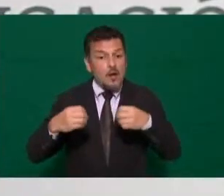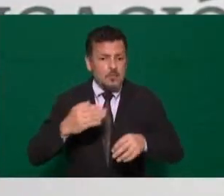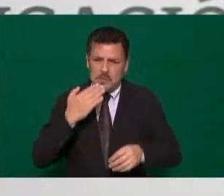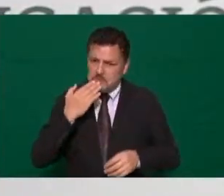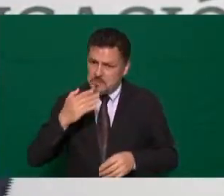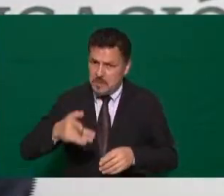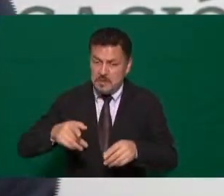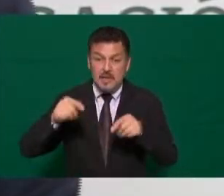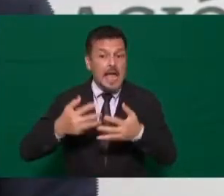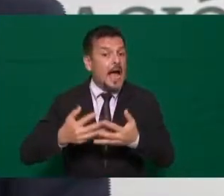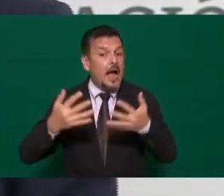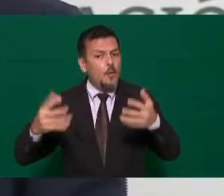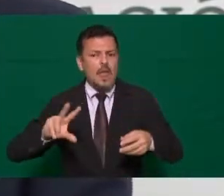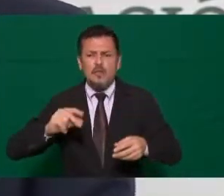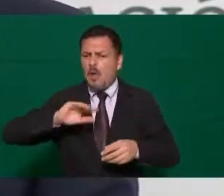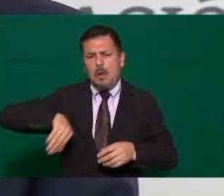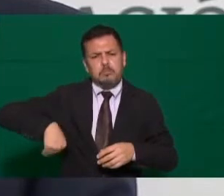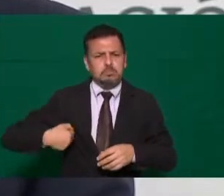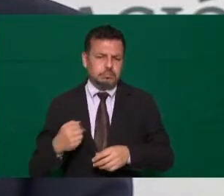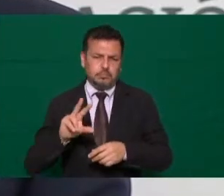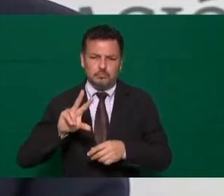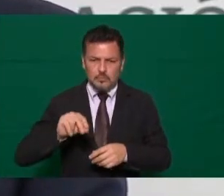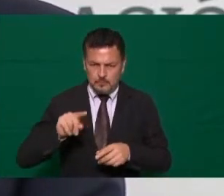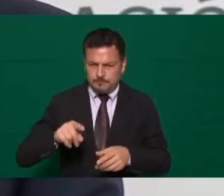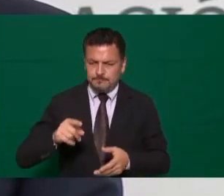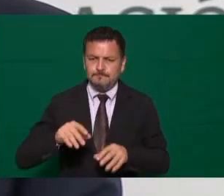todo ahora que